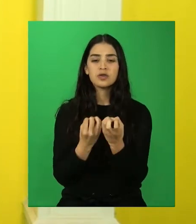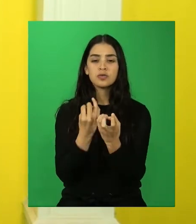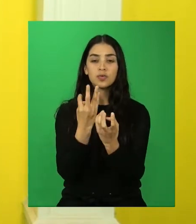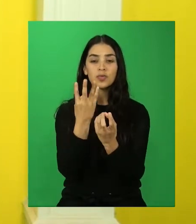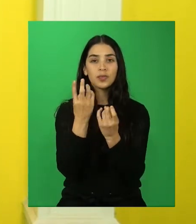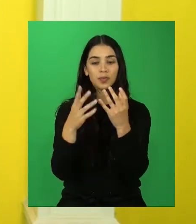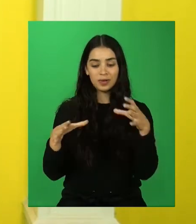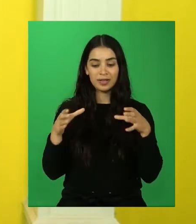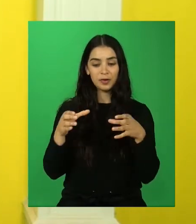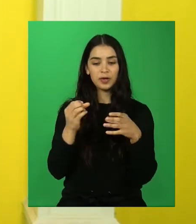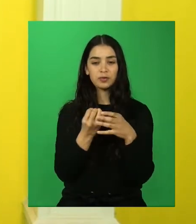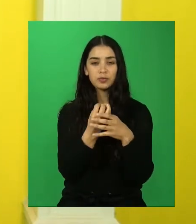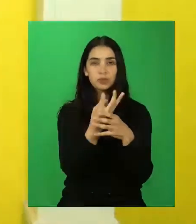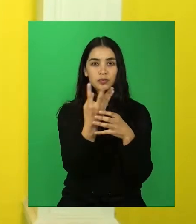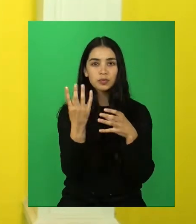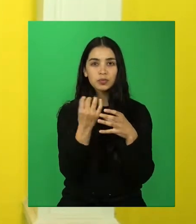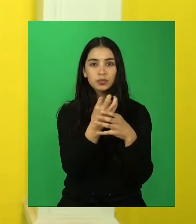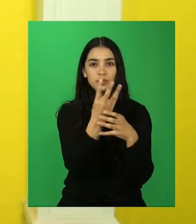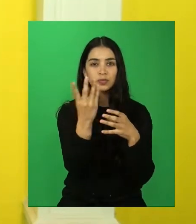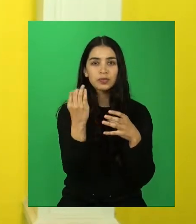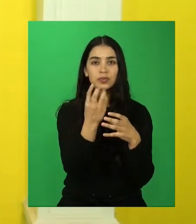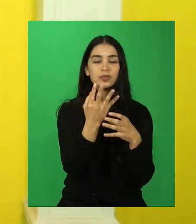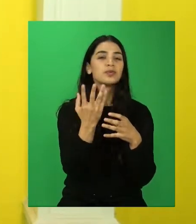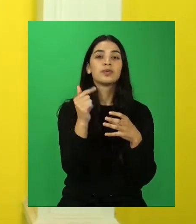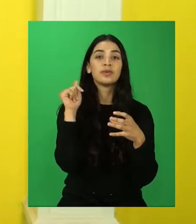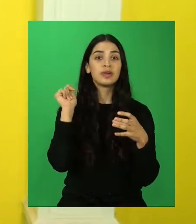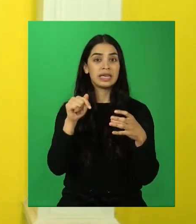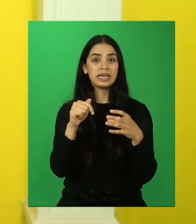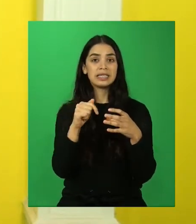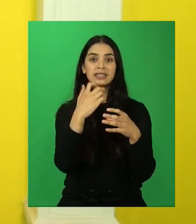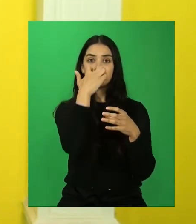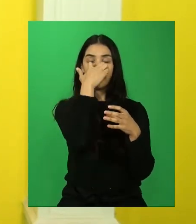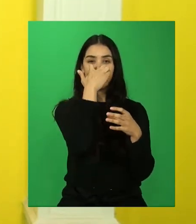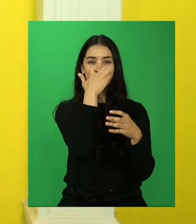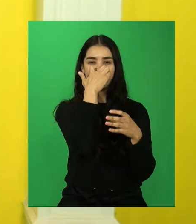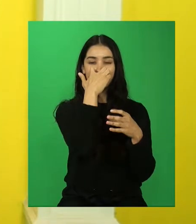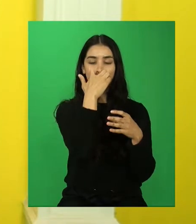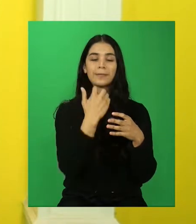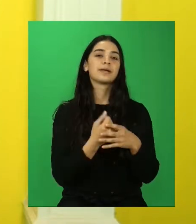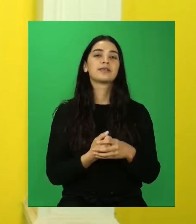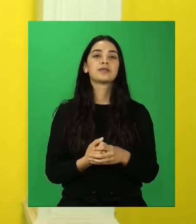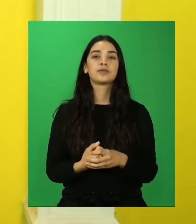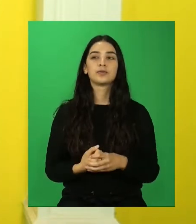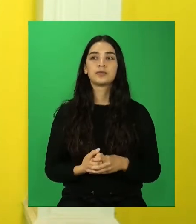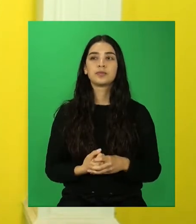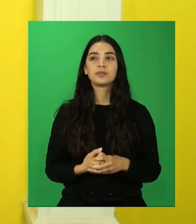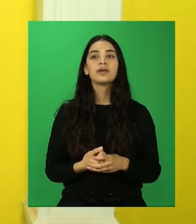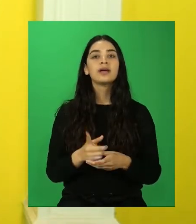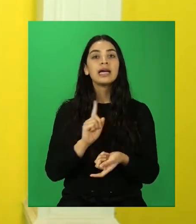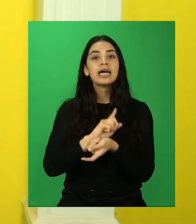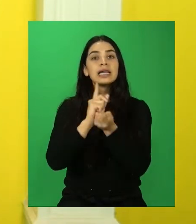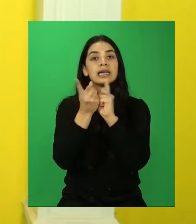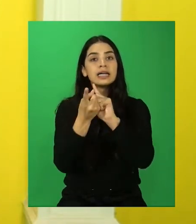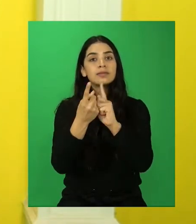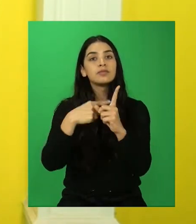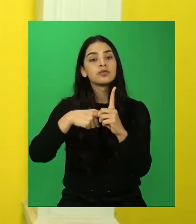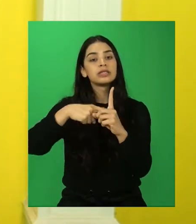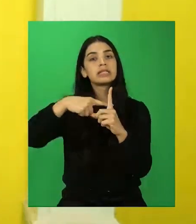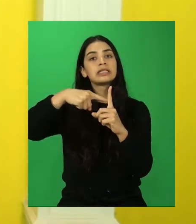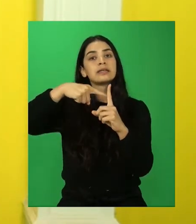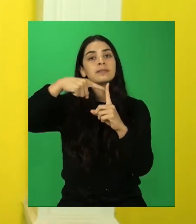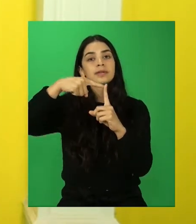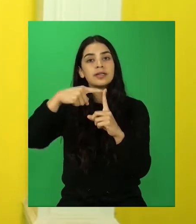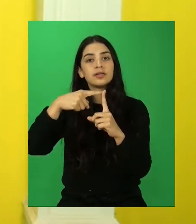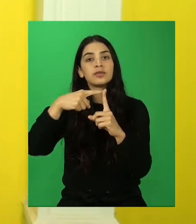vapor, que es el estado gaseoso, ¿cierto? Que es el cambio de temperatura que realiza el